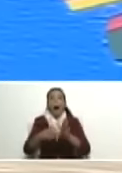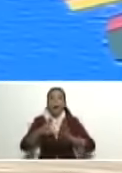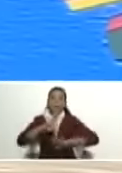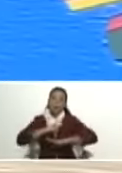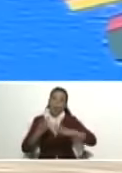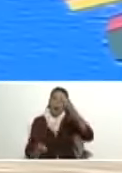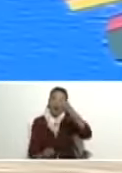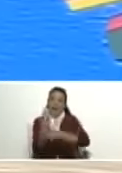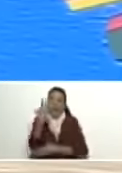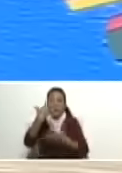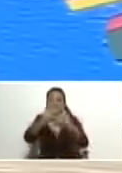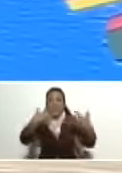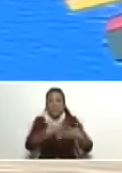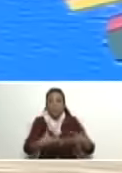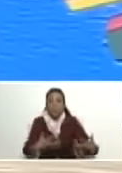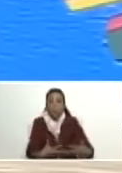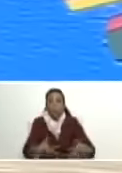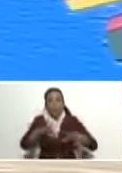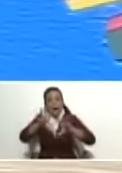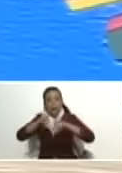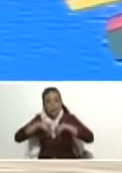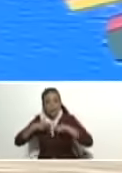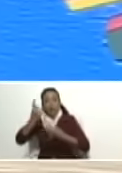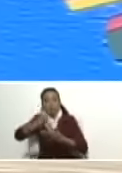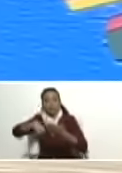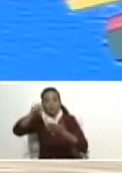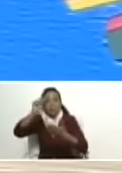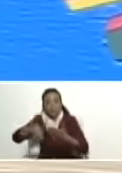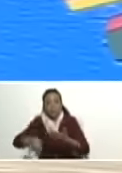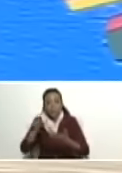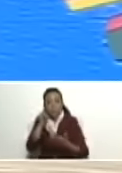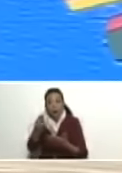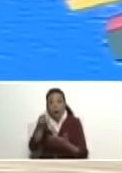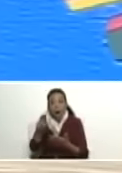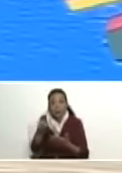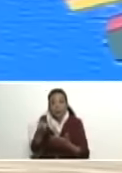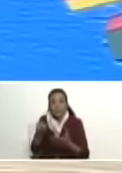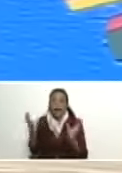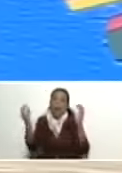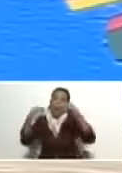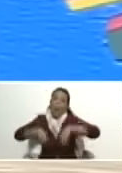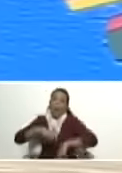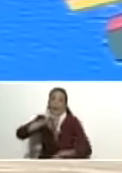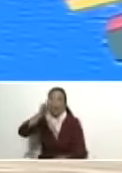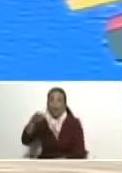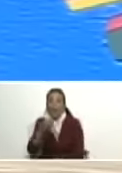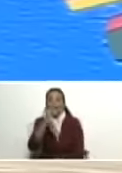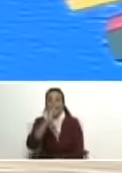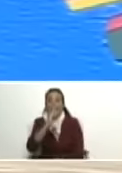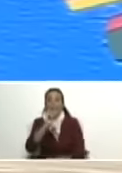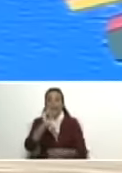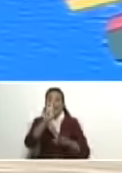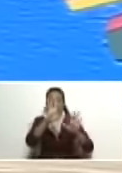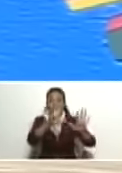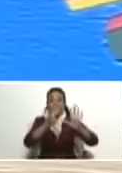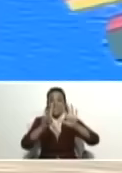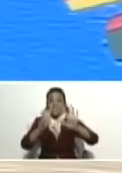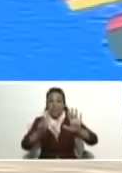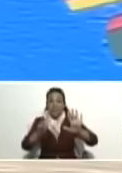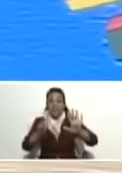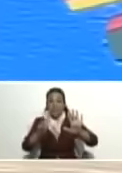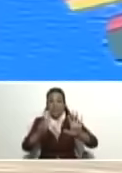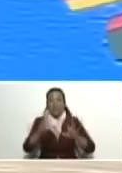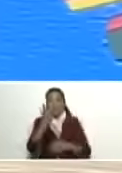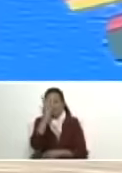conformación, redacción, aceptación y firma del Acuerdo de Ginebra del 17